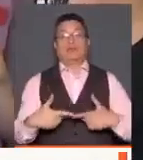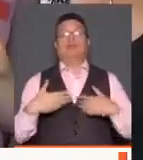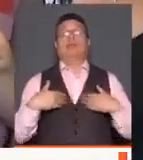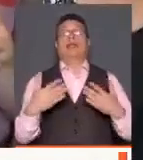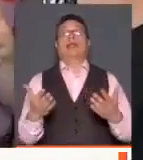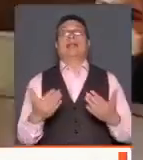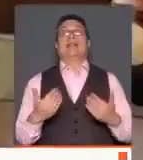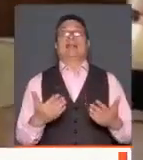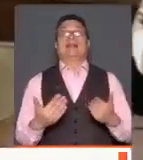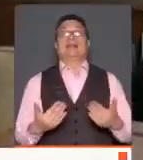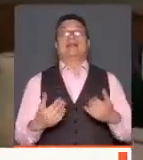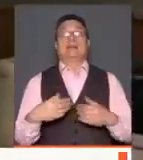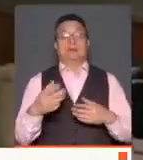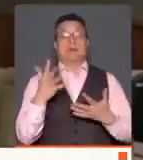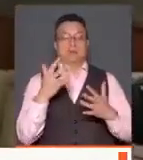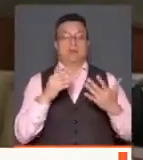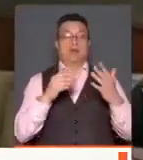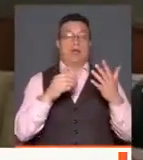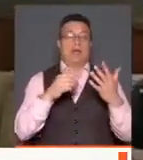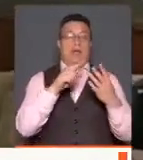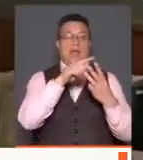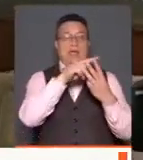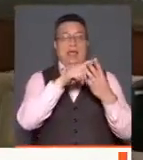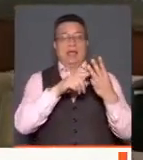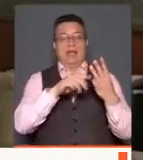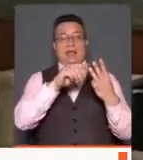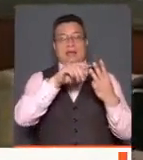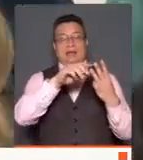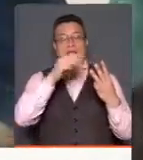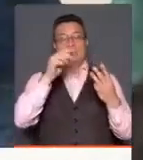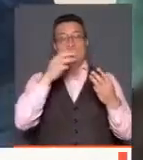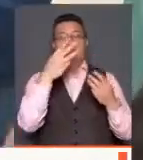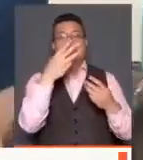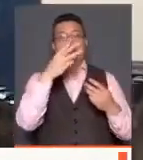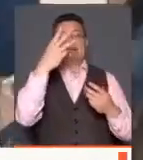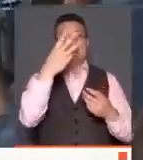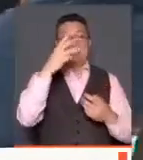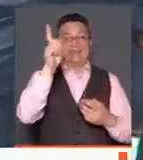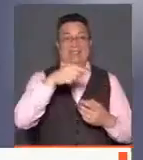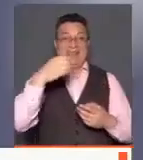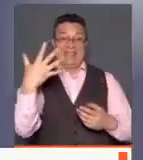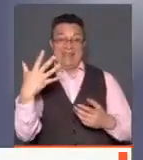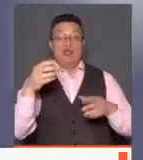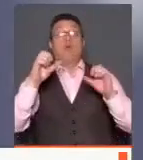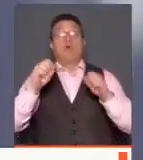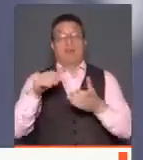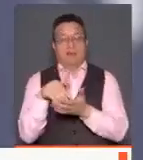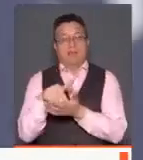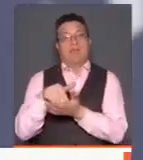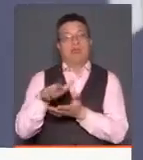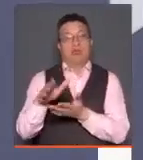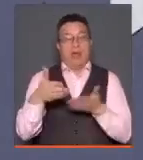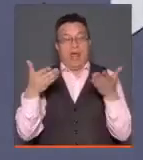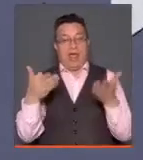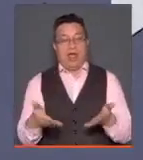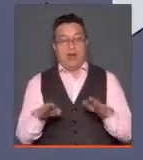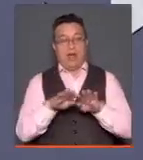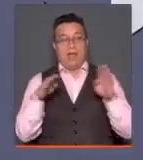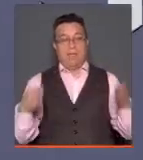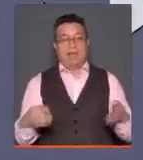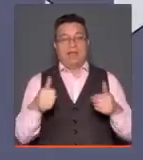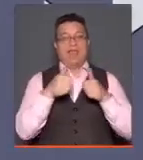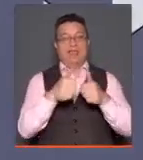necesitarían de 3/5 de los votos de la instancia partidaria para intentar la remoción de la actual mesa directiva.